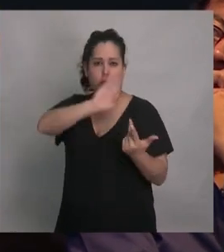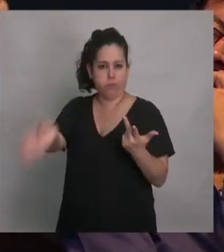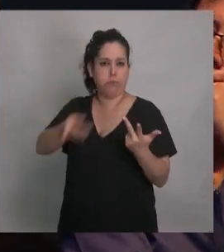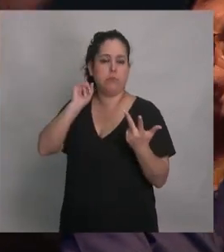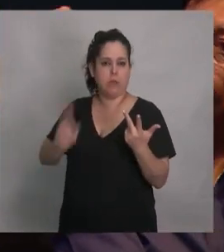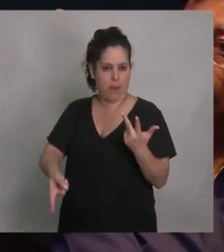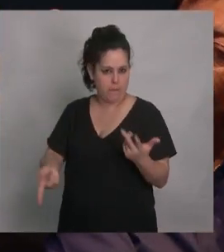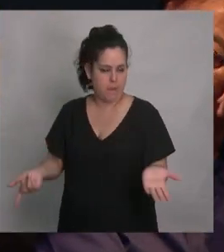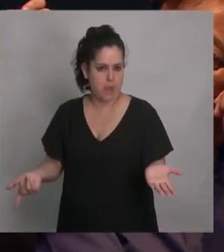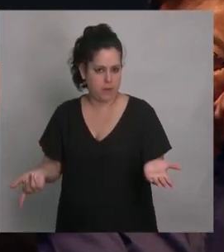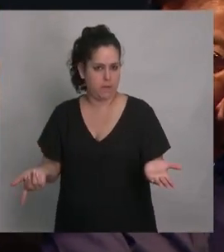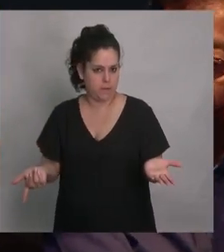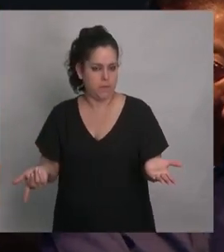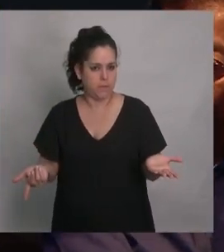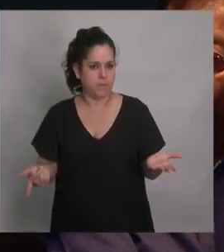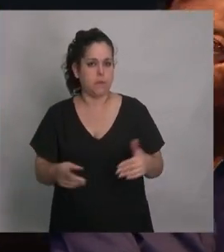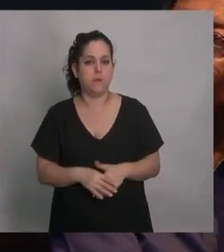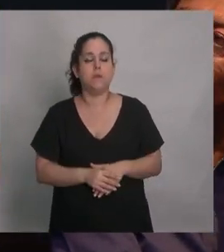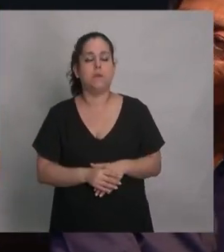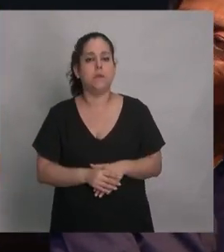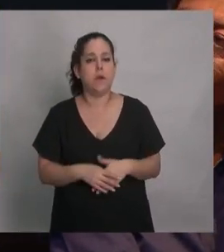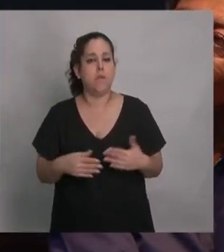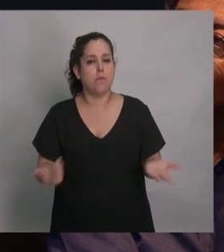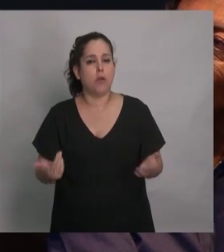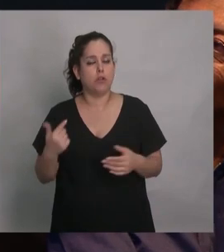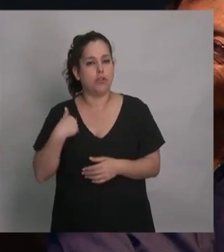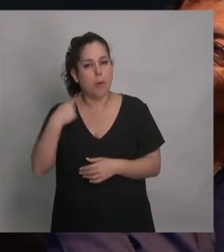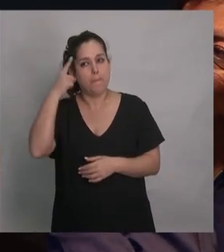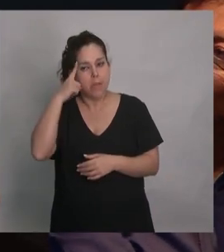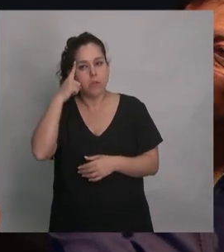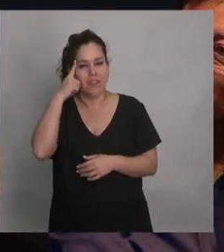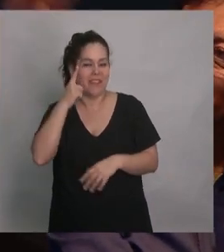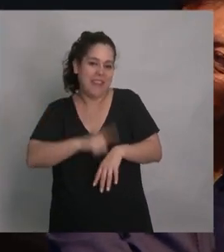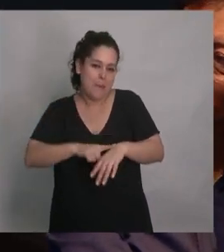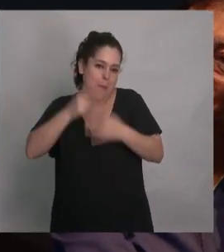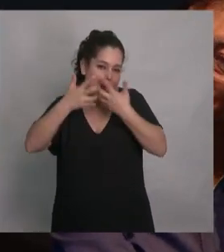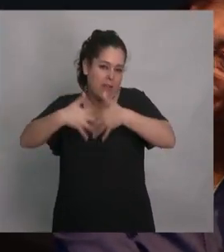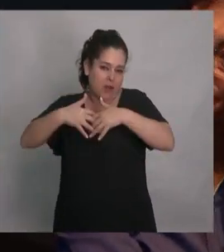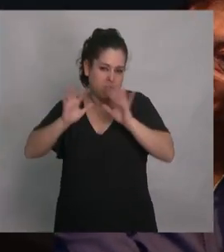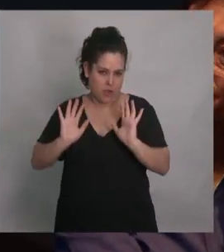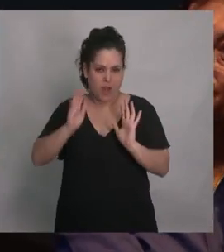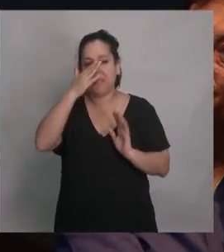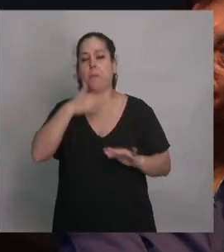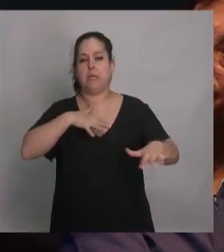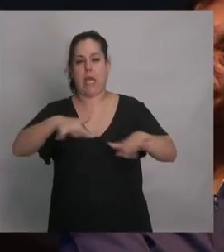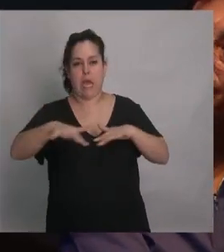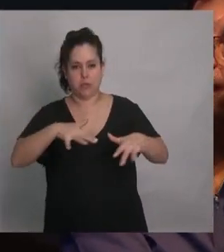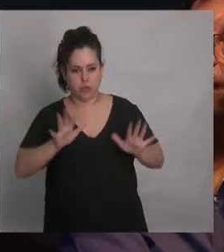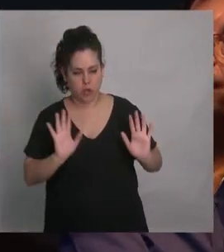tenemos en primer lugar que tener el tiempo de reflexión y después el tiempo de acción.